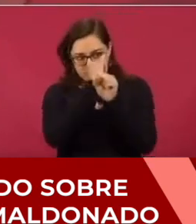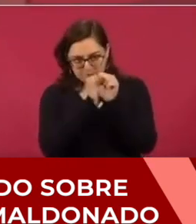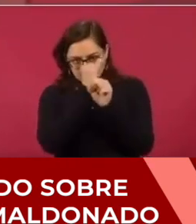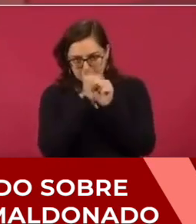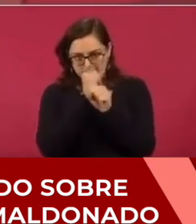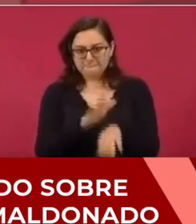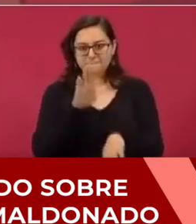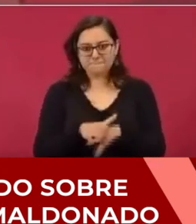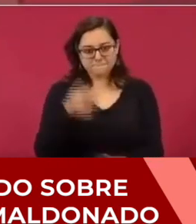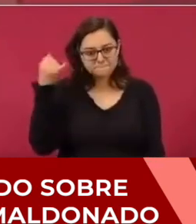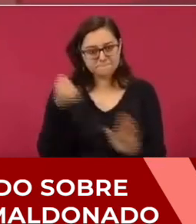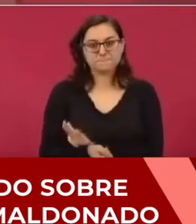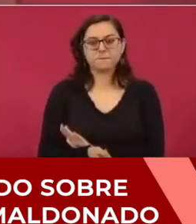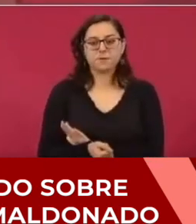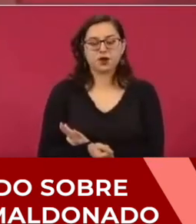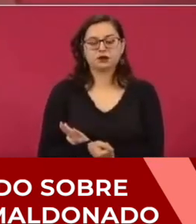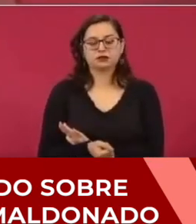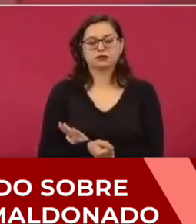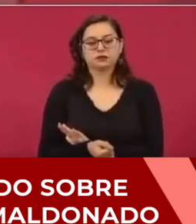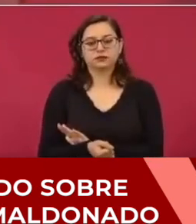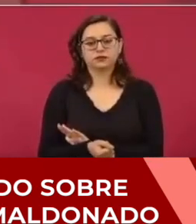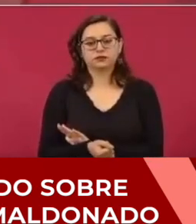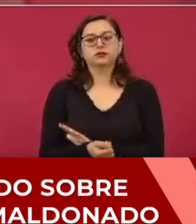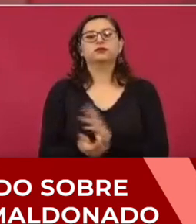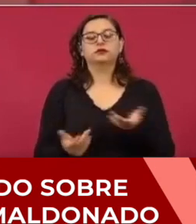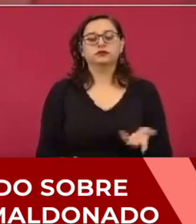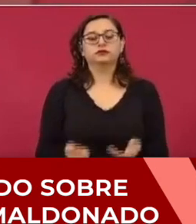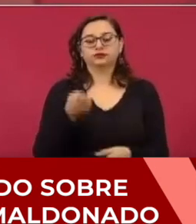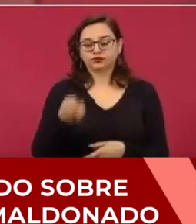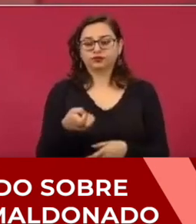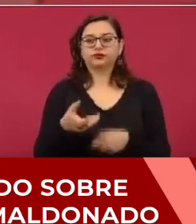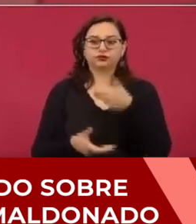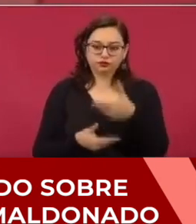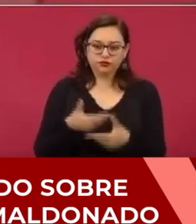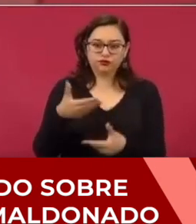está llevando a cabo esta investigación,